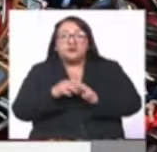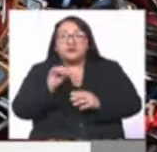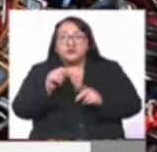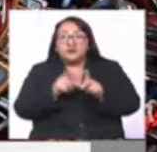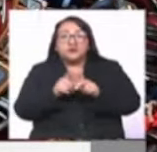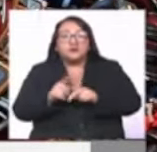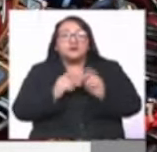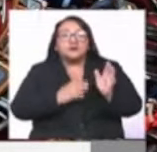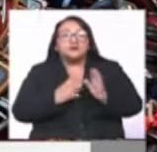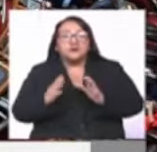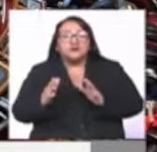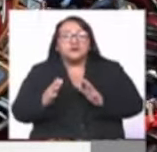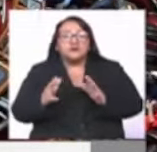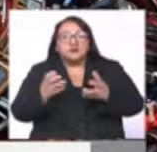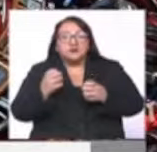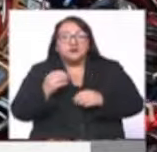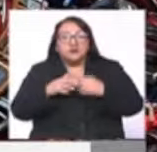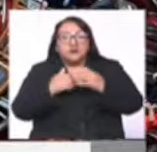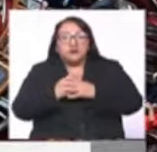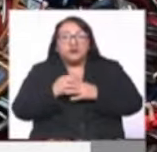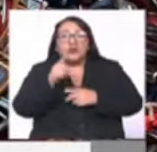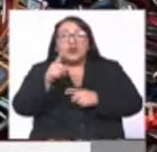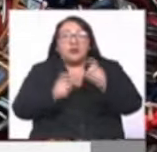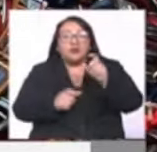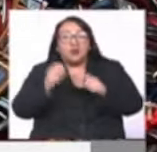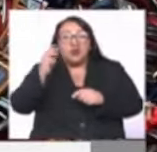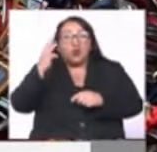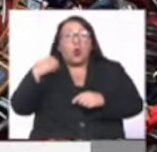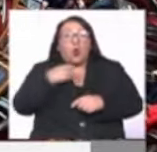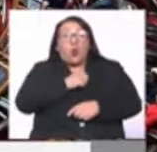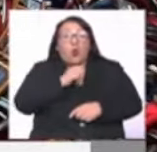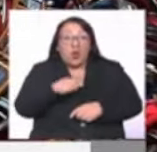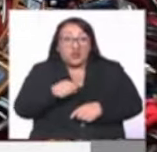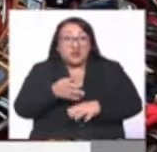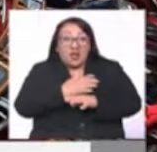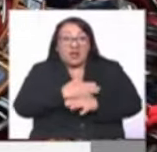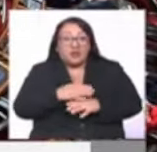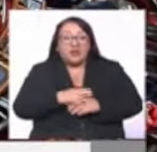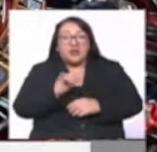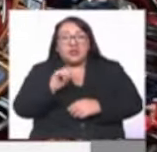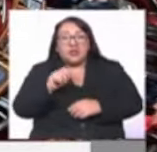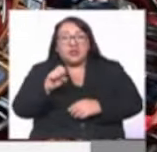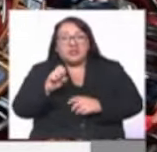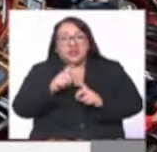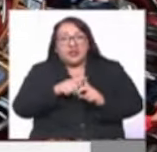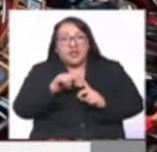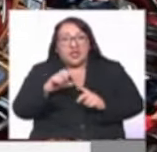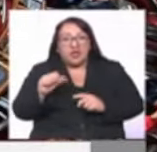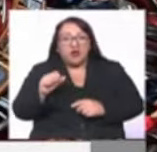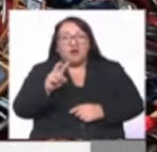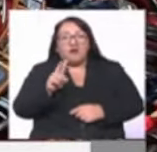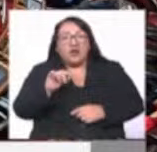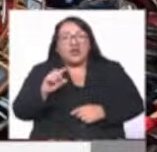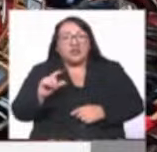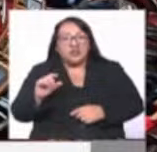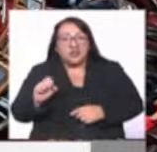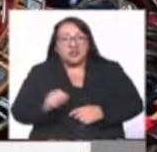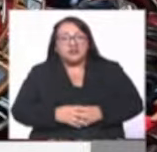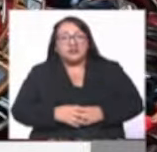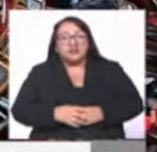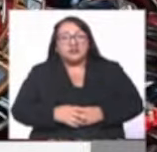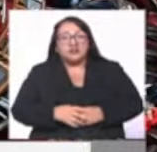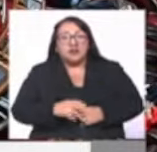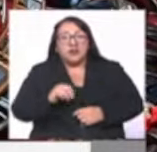plantea acusar incialmente a los magistrados ino Aldo Vázquez Imelda tumialán